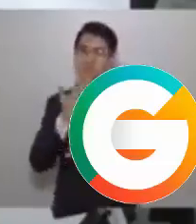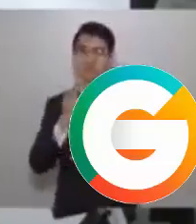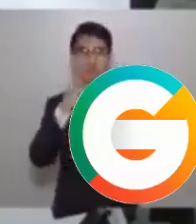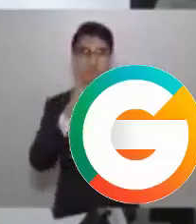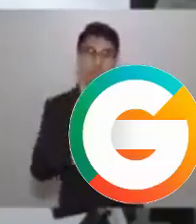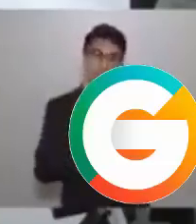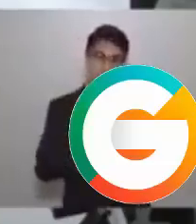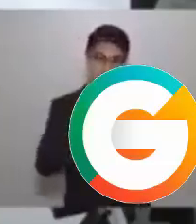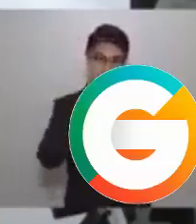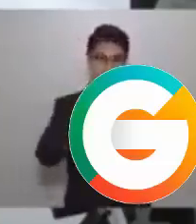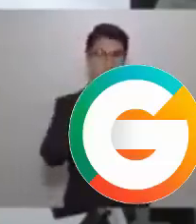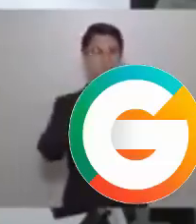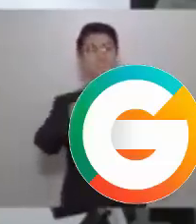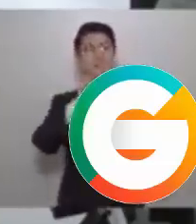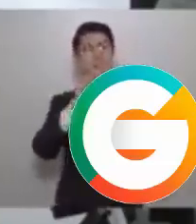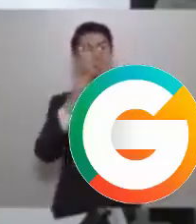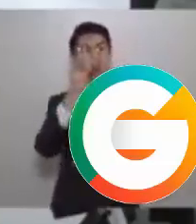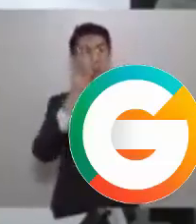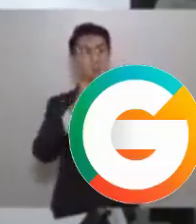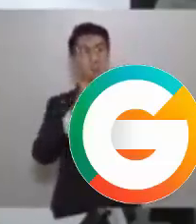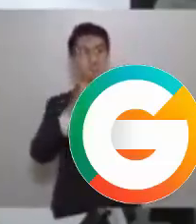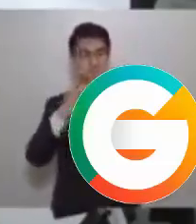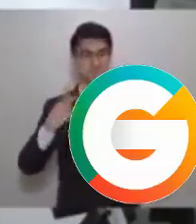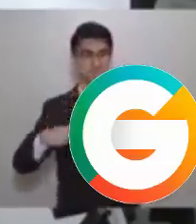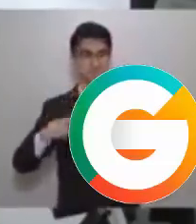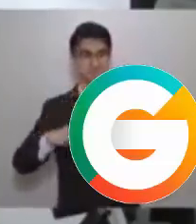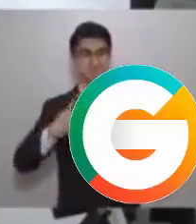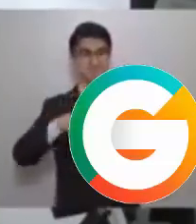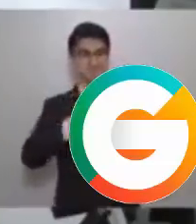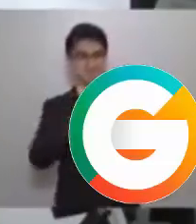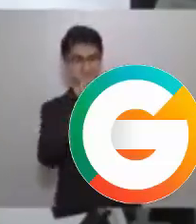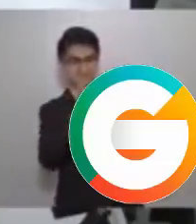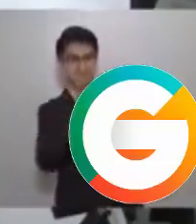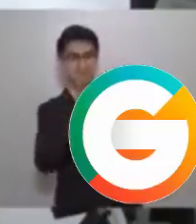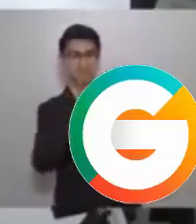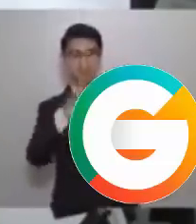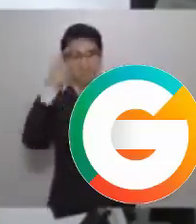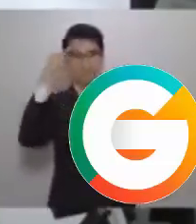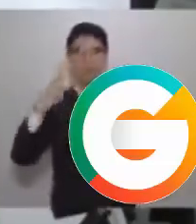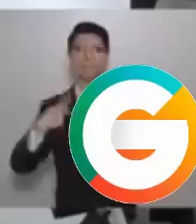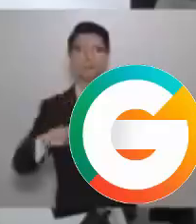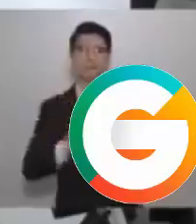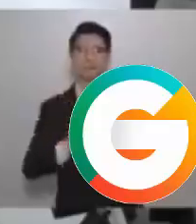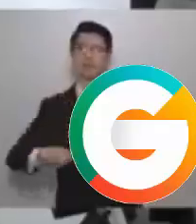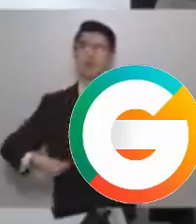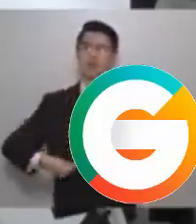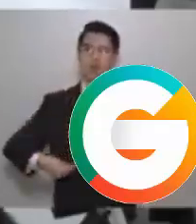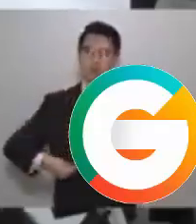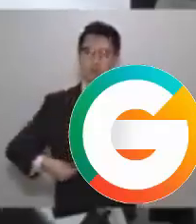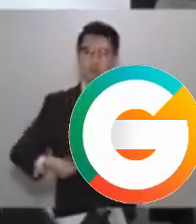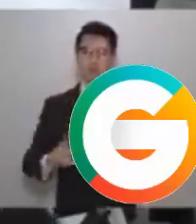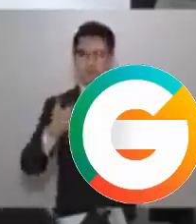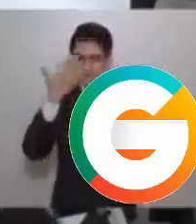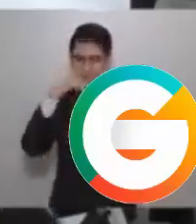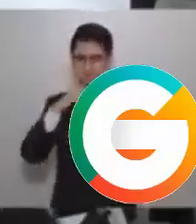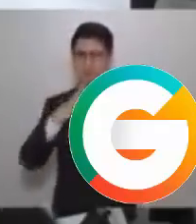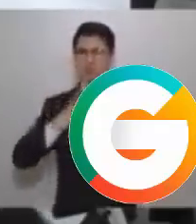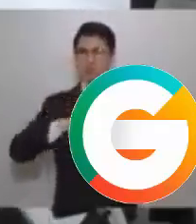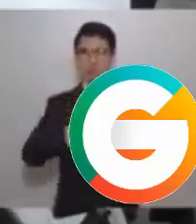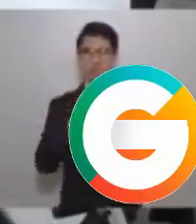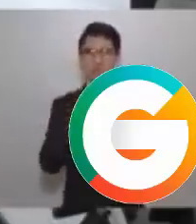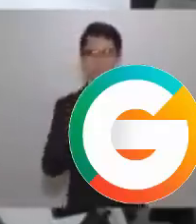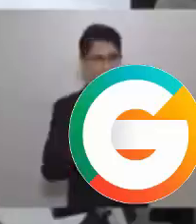decir, que las investigaciones derivaron en encontrar datos de prueba o elementos suficientes, no solamente para tomar medidas